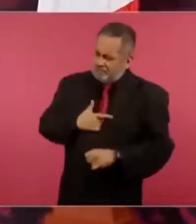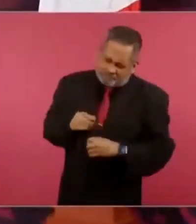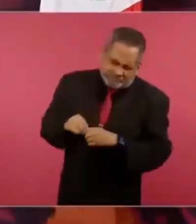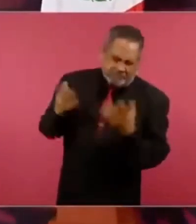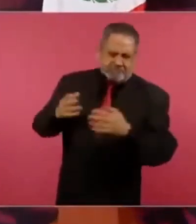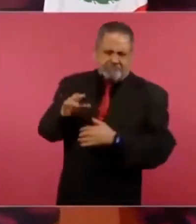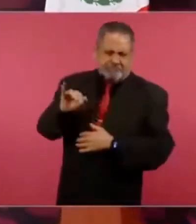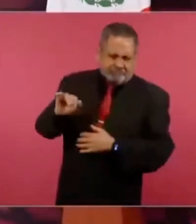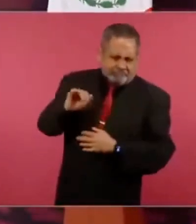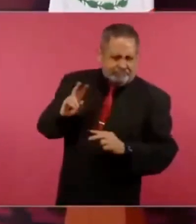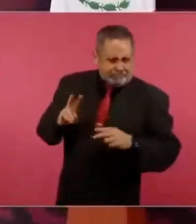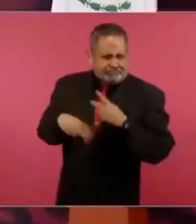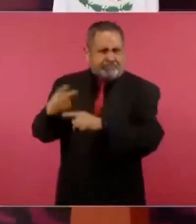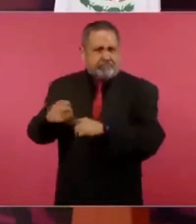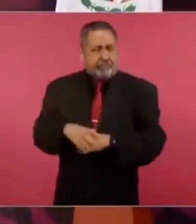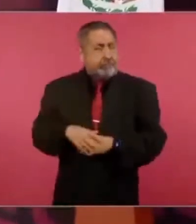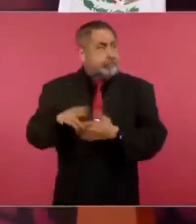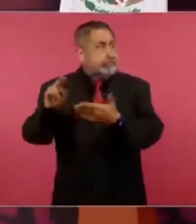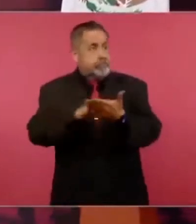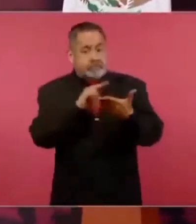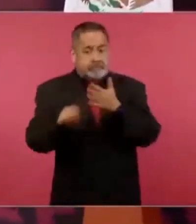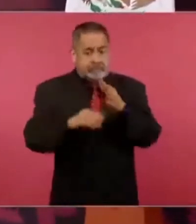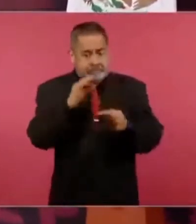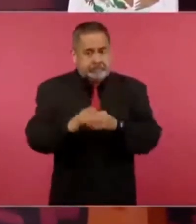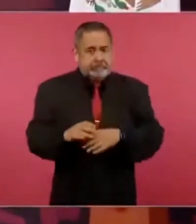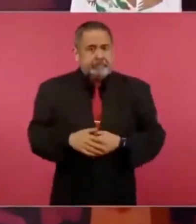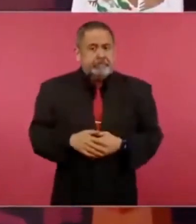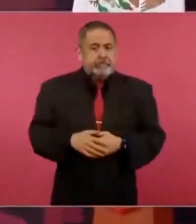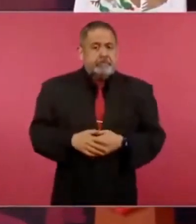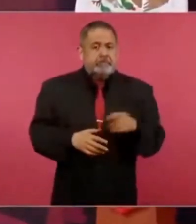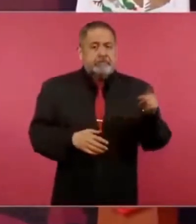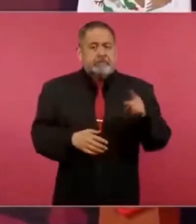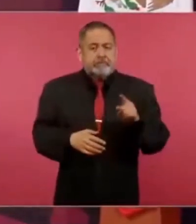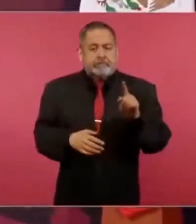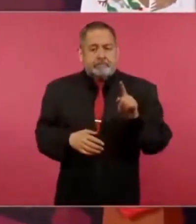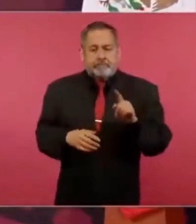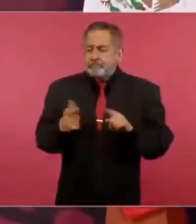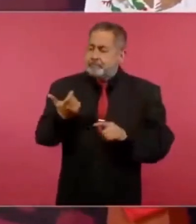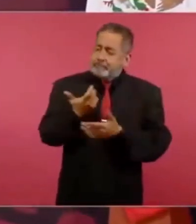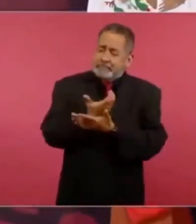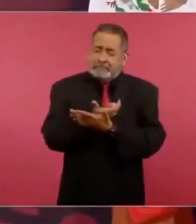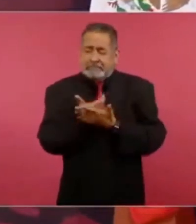ya se concretó. Y que no nos vamos a rayar.